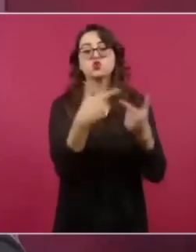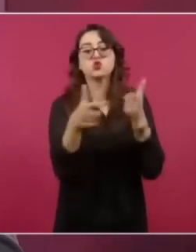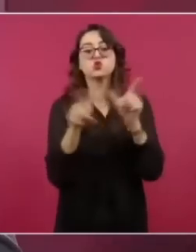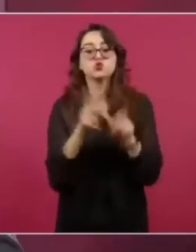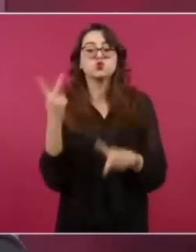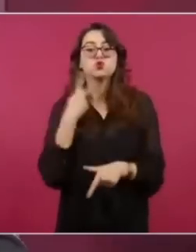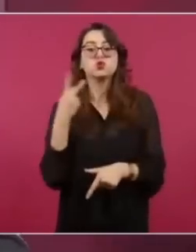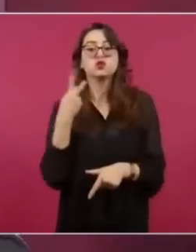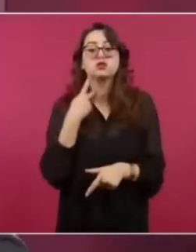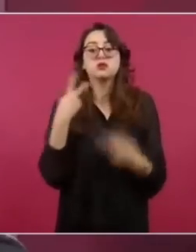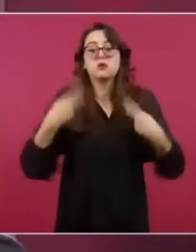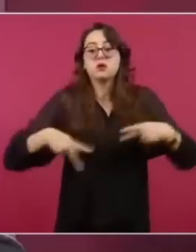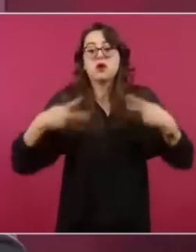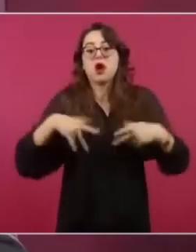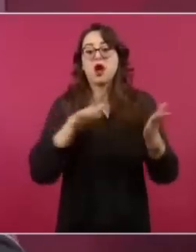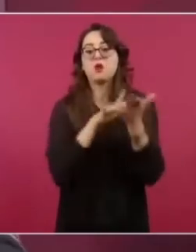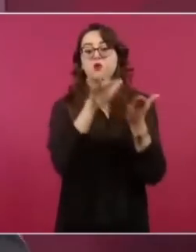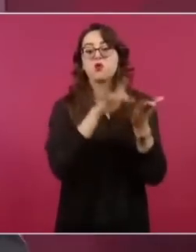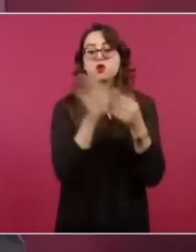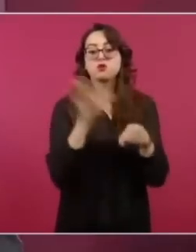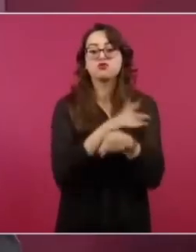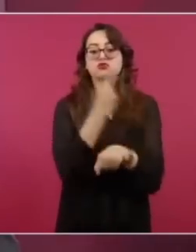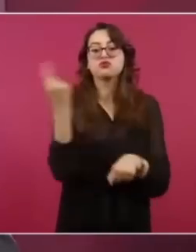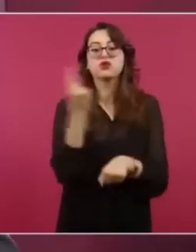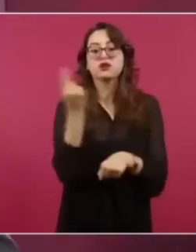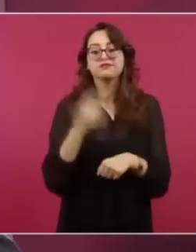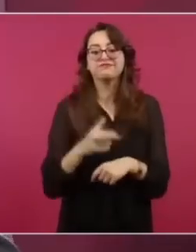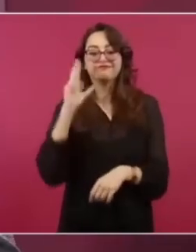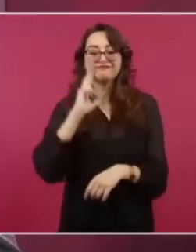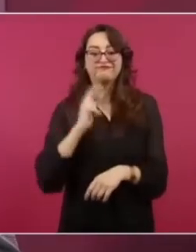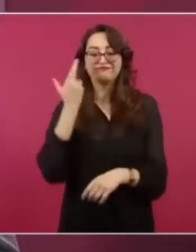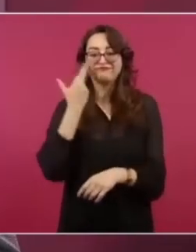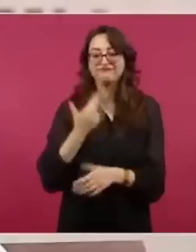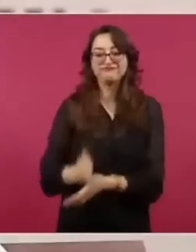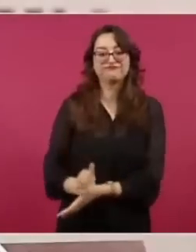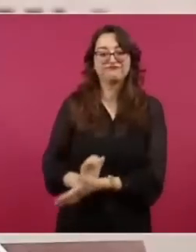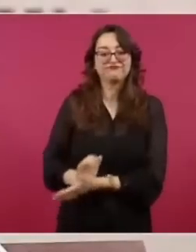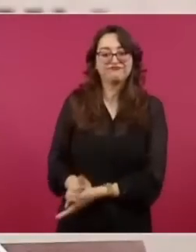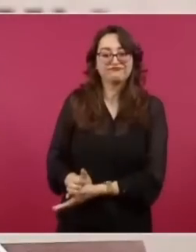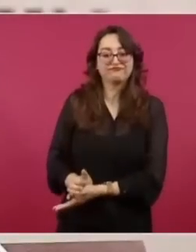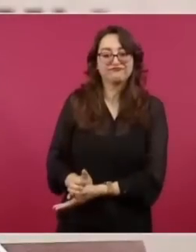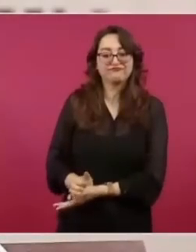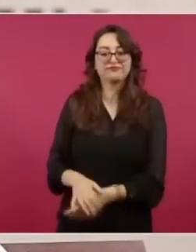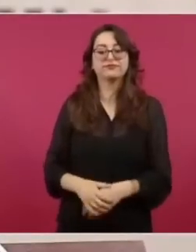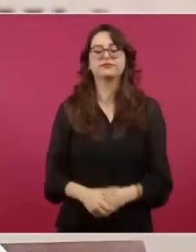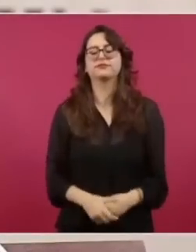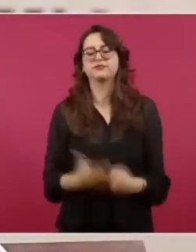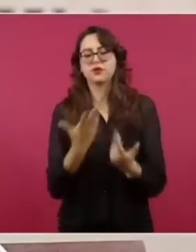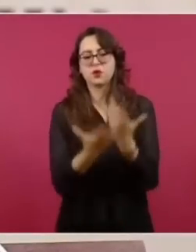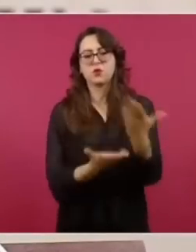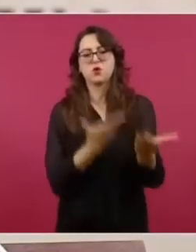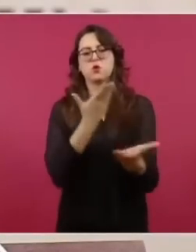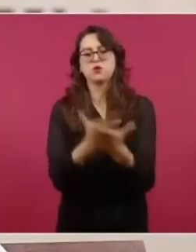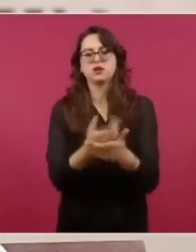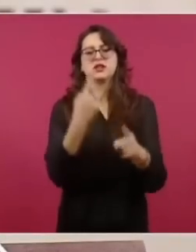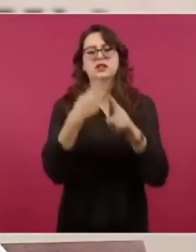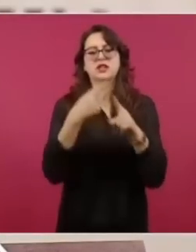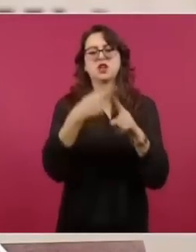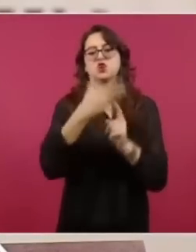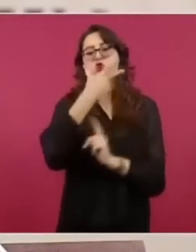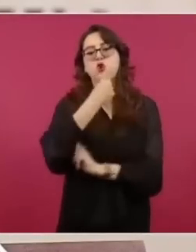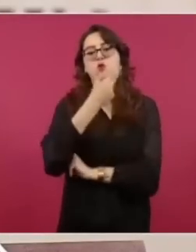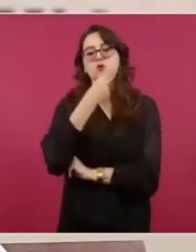cuando menos de que la promovieron quién la presentó el representante Mario Díaz